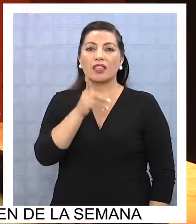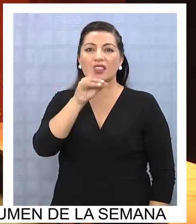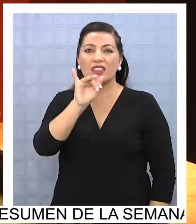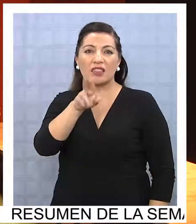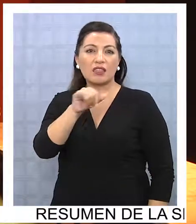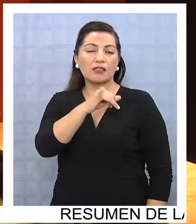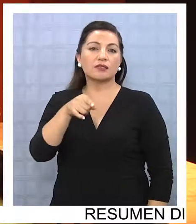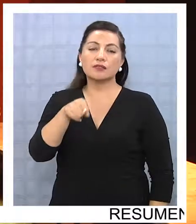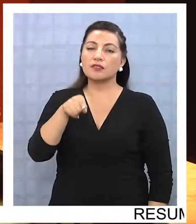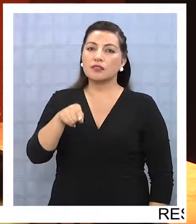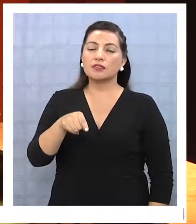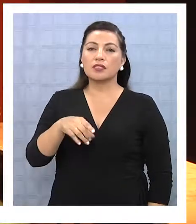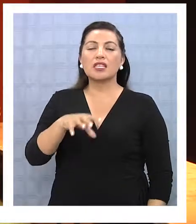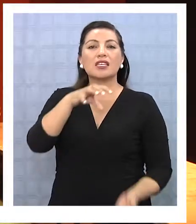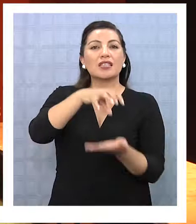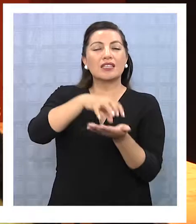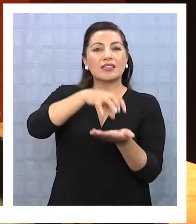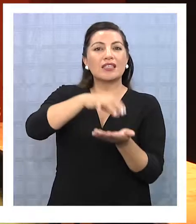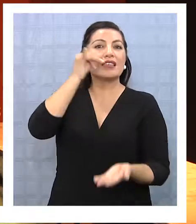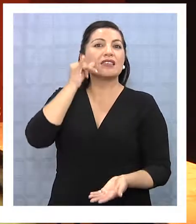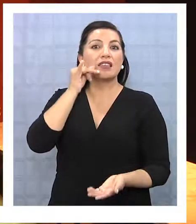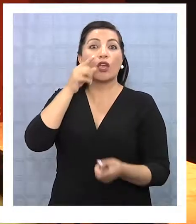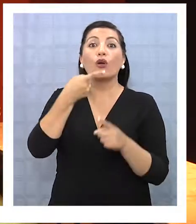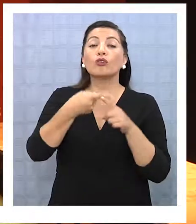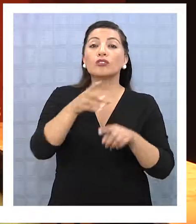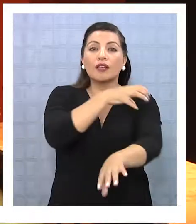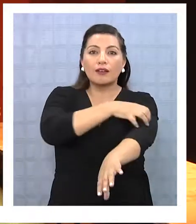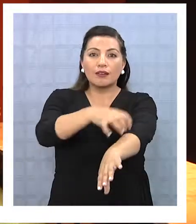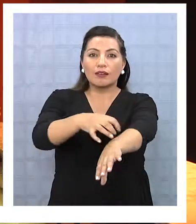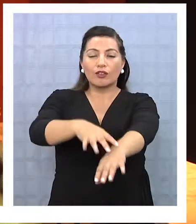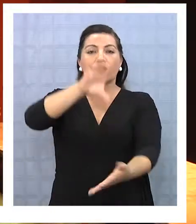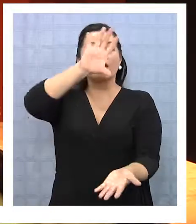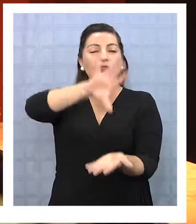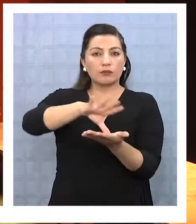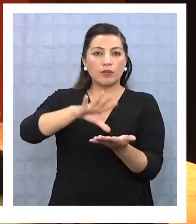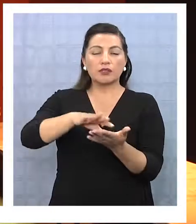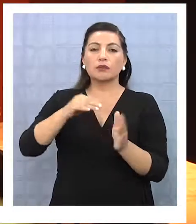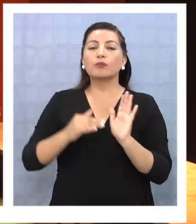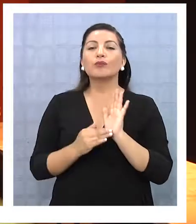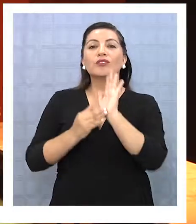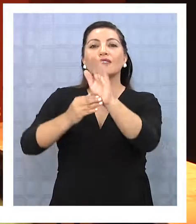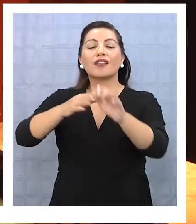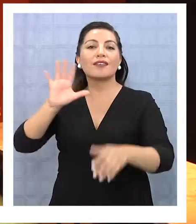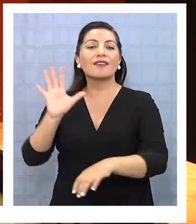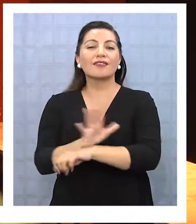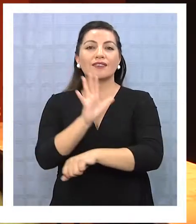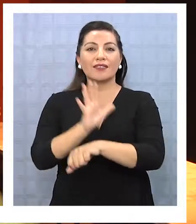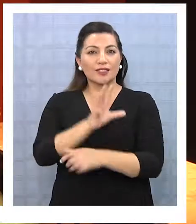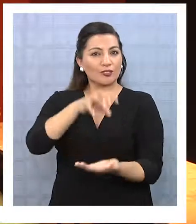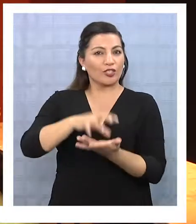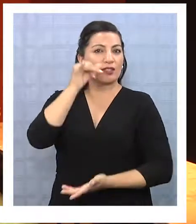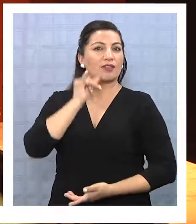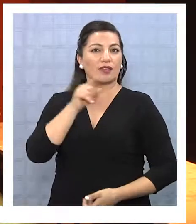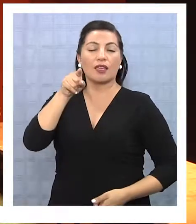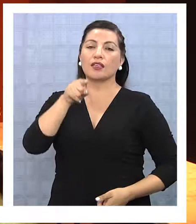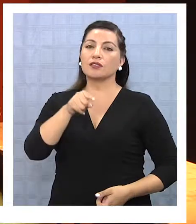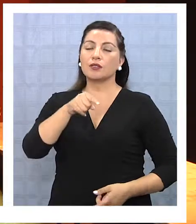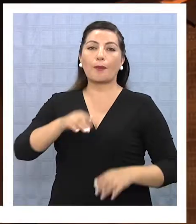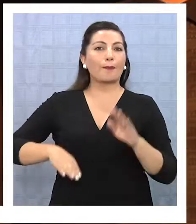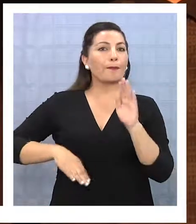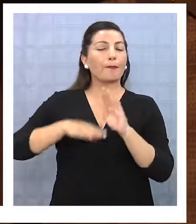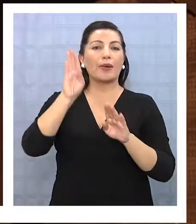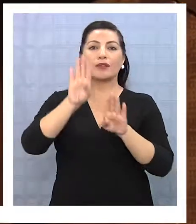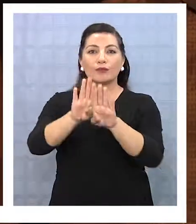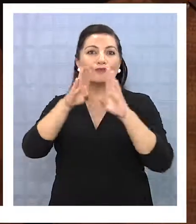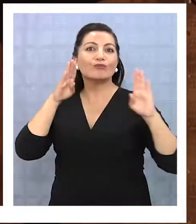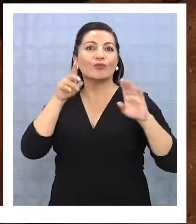un puente entre Iquique con todas las otras regiones del país para poner en realce el teatro local. Creo que de alguna manera una gran ventana